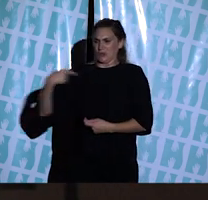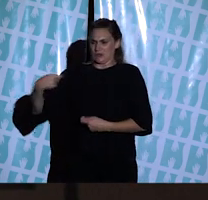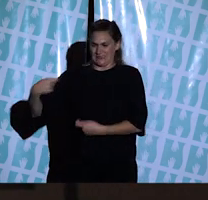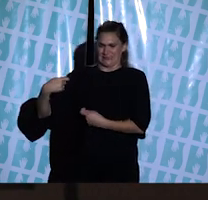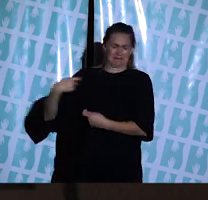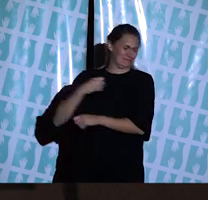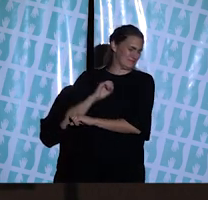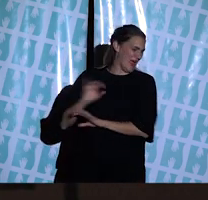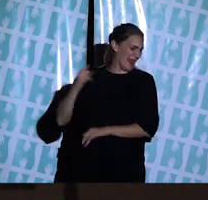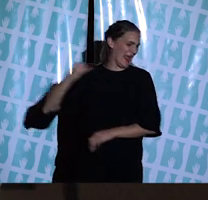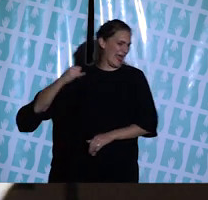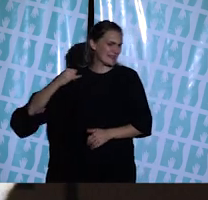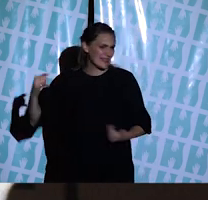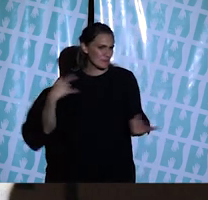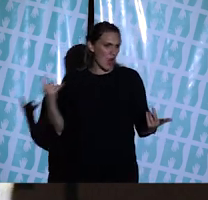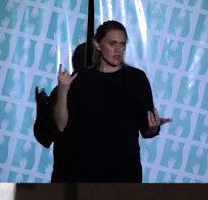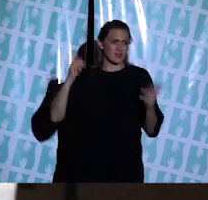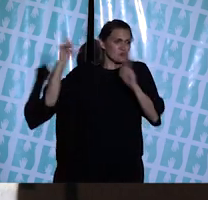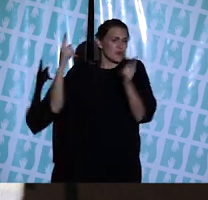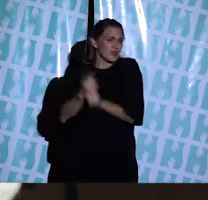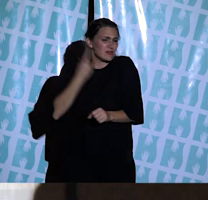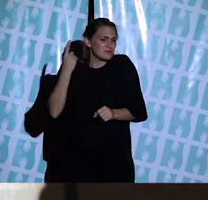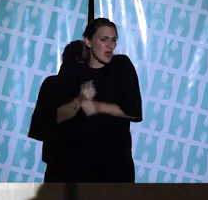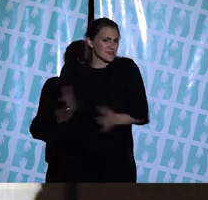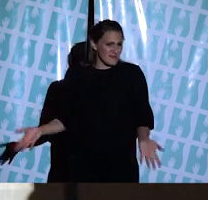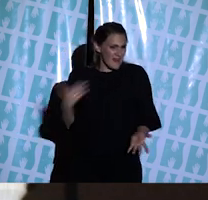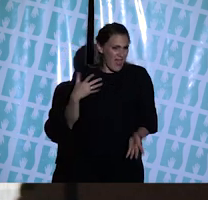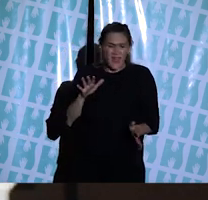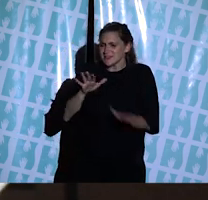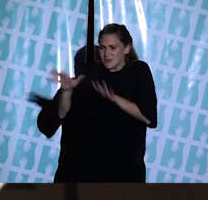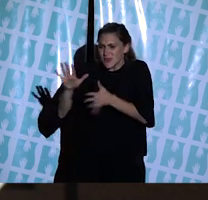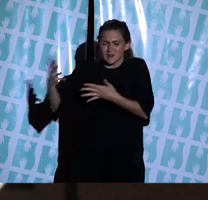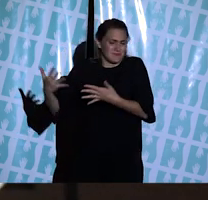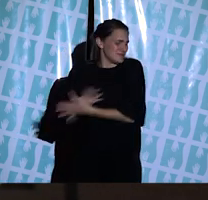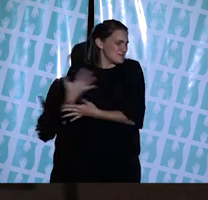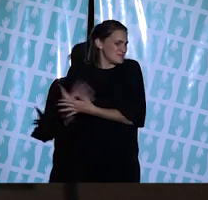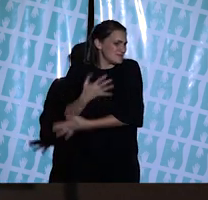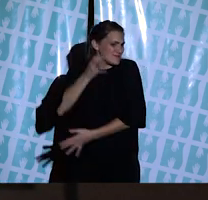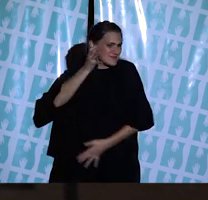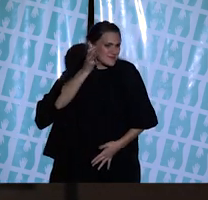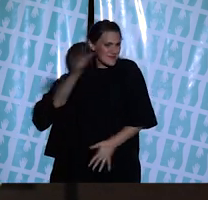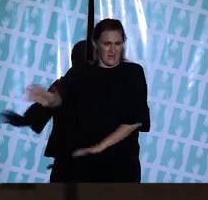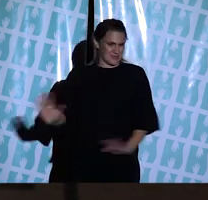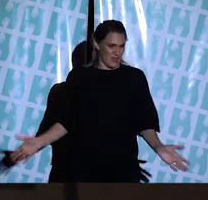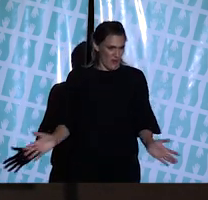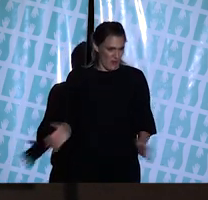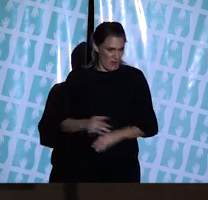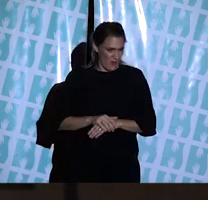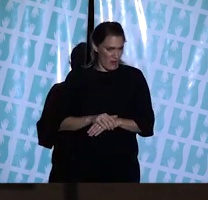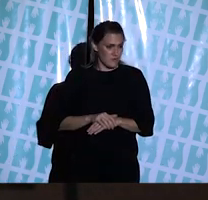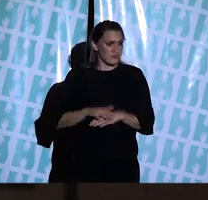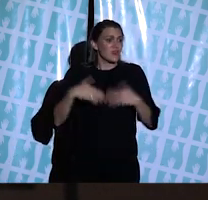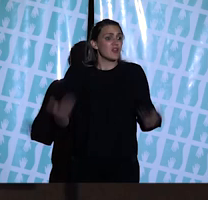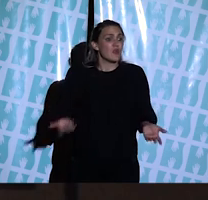a disfrutar, ¿no? Eso puede ser un pensamiento automático que uno tenga en una situación de esa. O